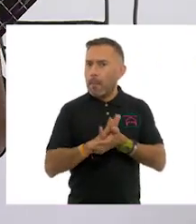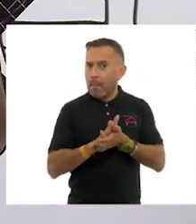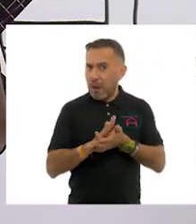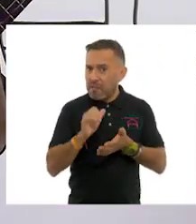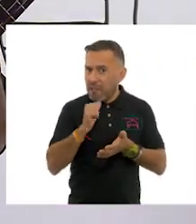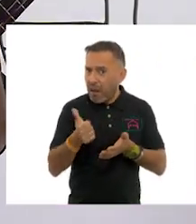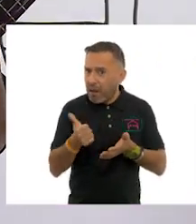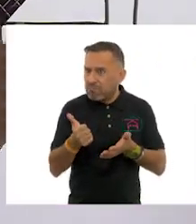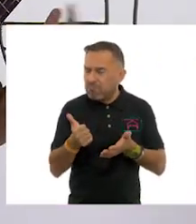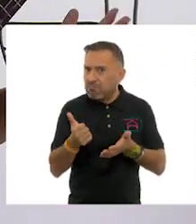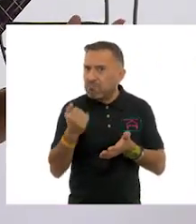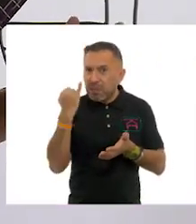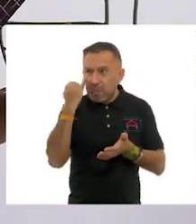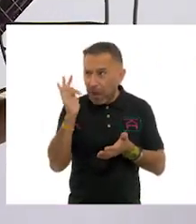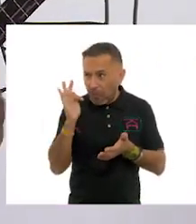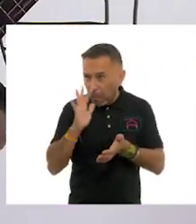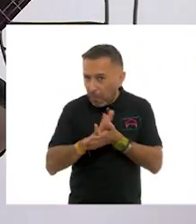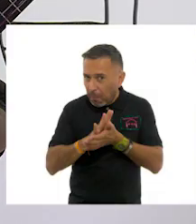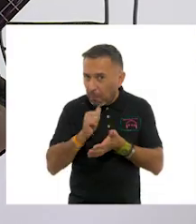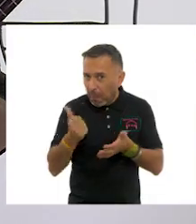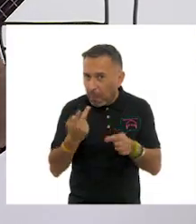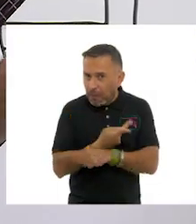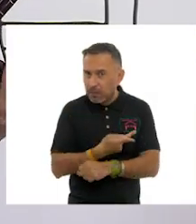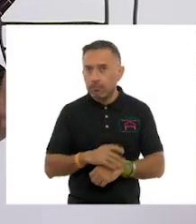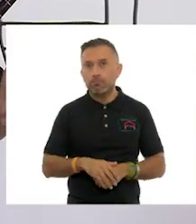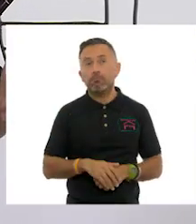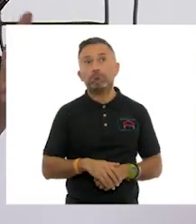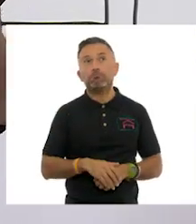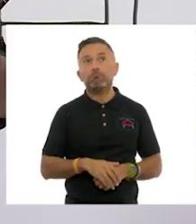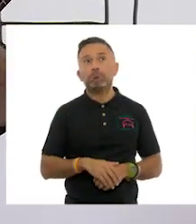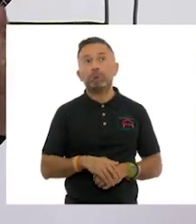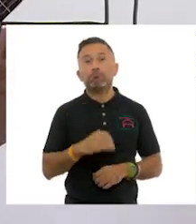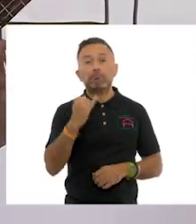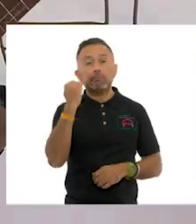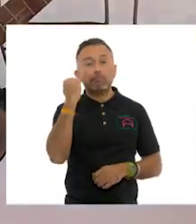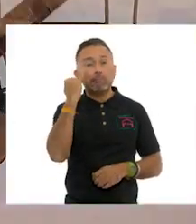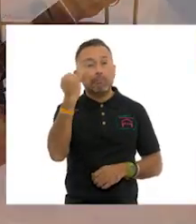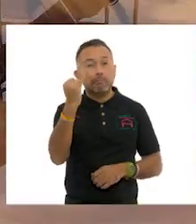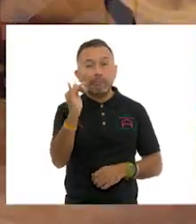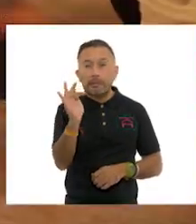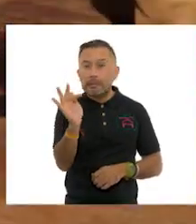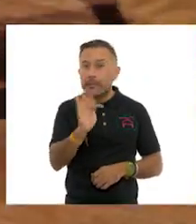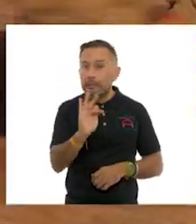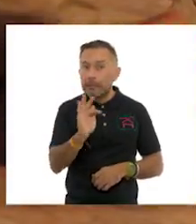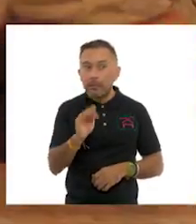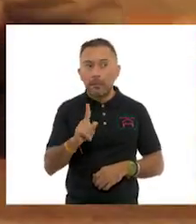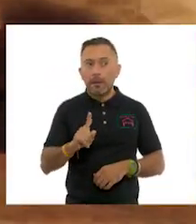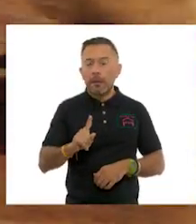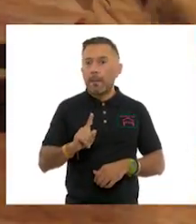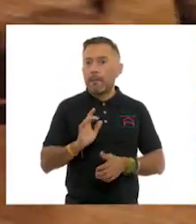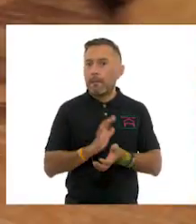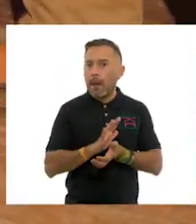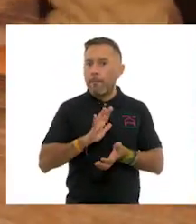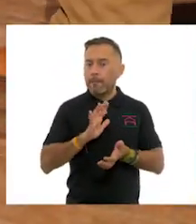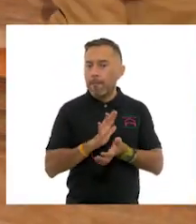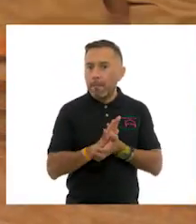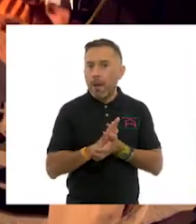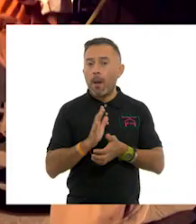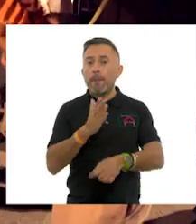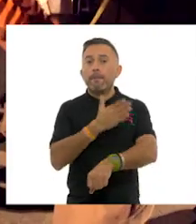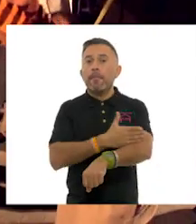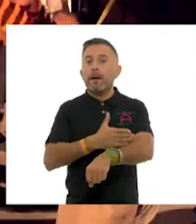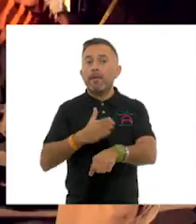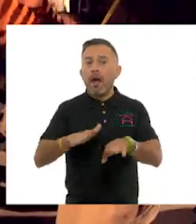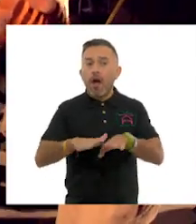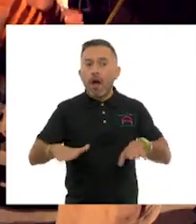un día sucede que si eso no se lleva a cabo en la tarima, que es una plataforma o una